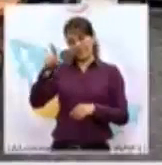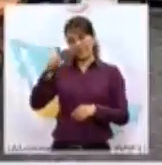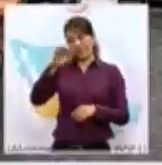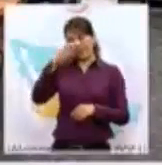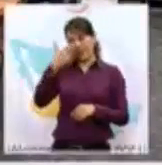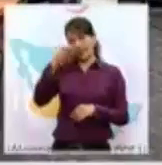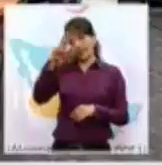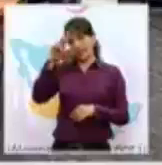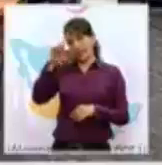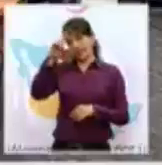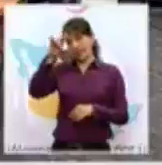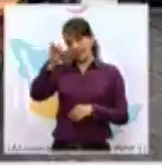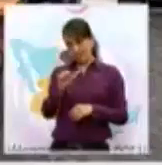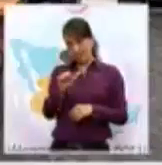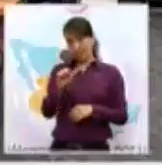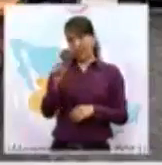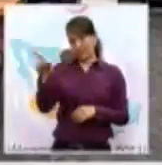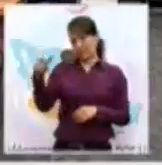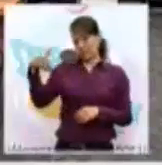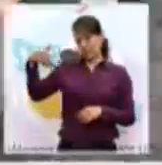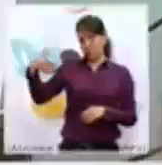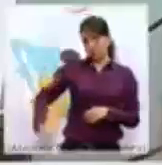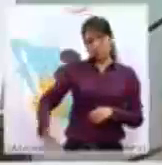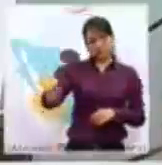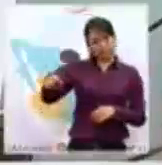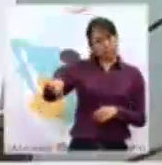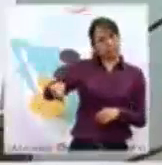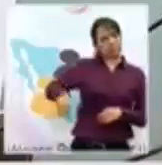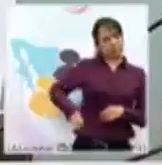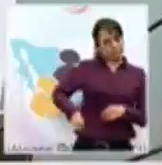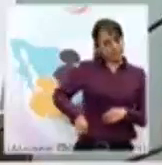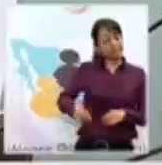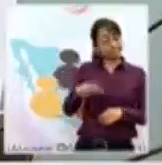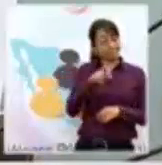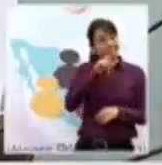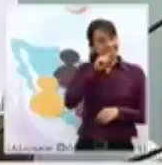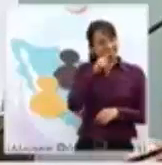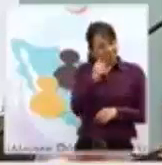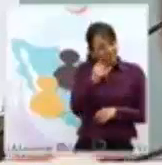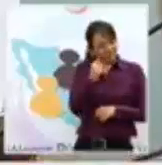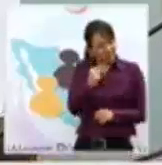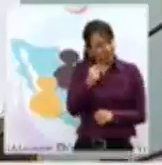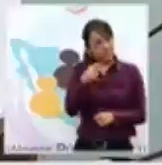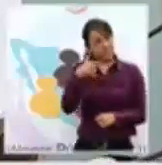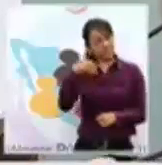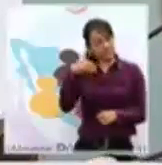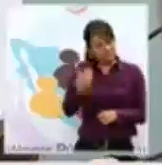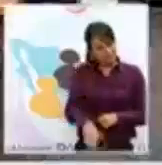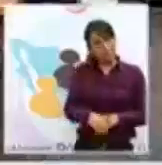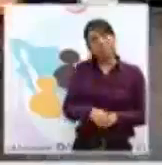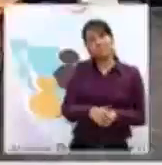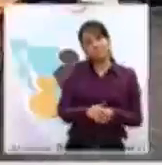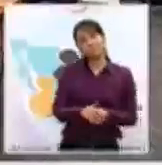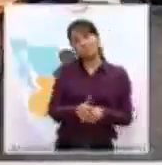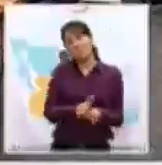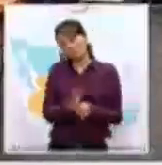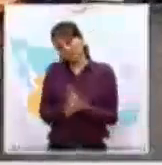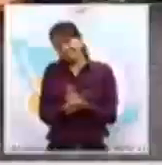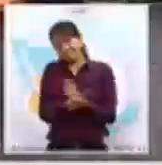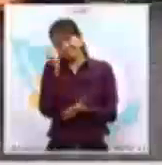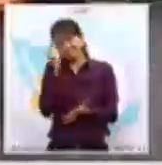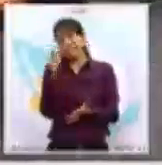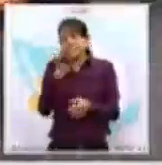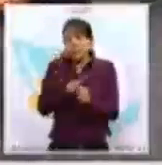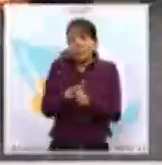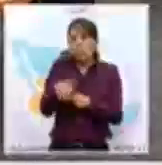análisis no solamente interesante, sino incluso hasta dramático, que tiene que ver con lo relacionado al tema pues el tema del